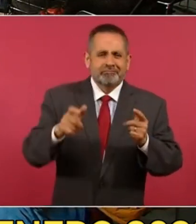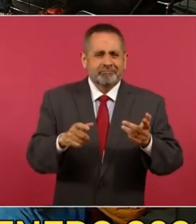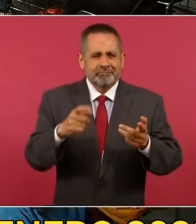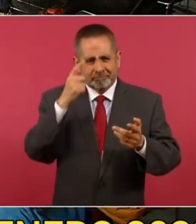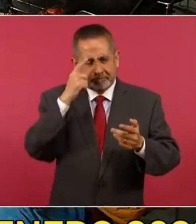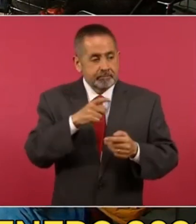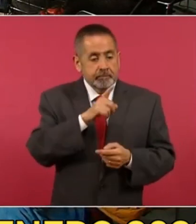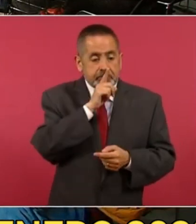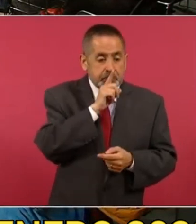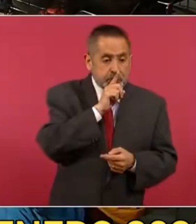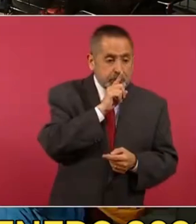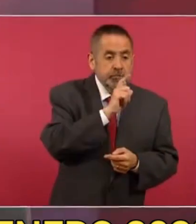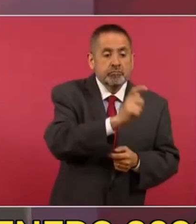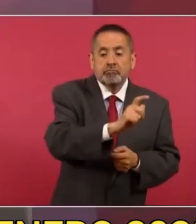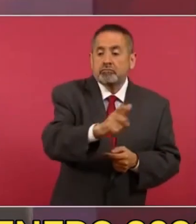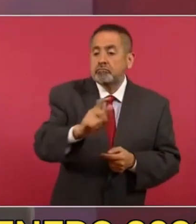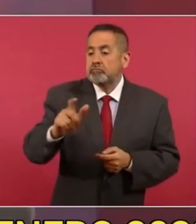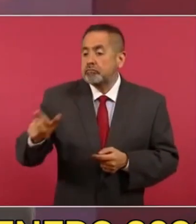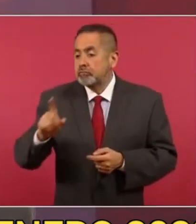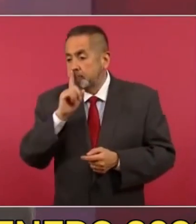para silenciarlos.